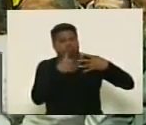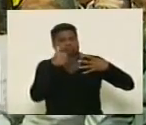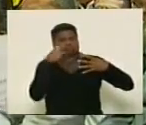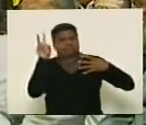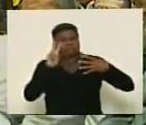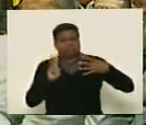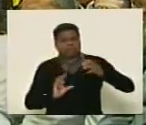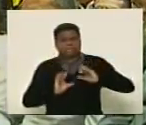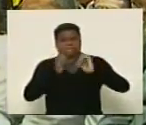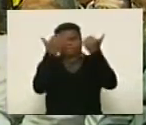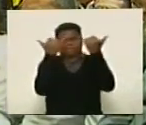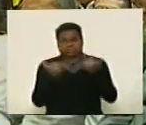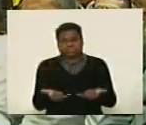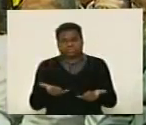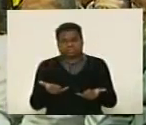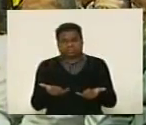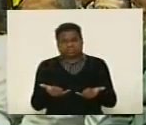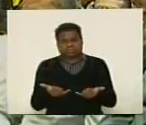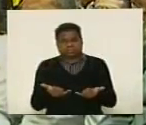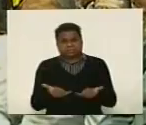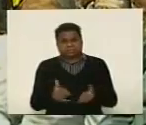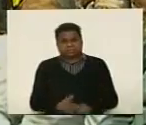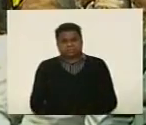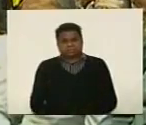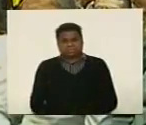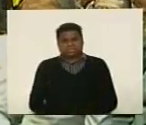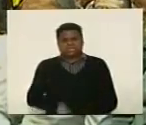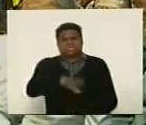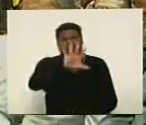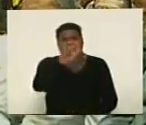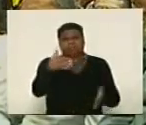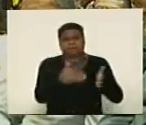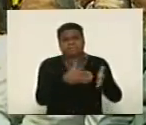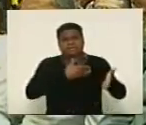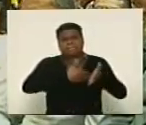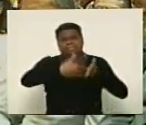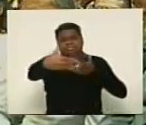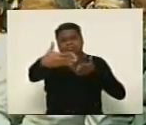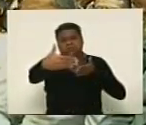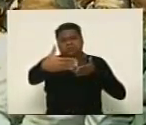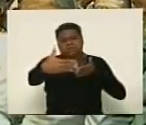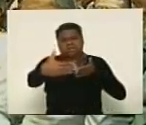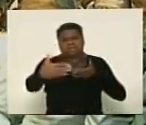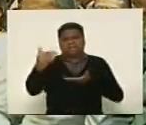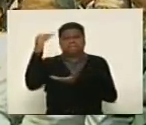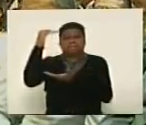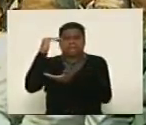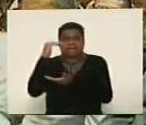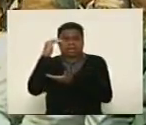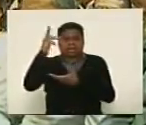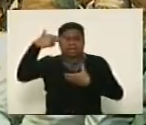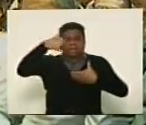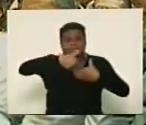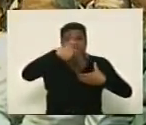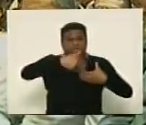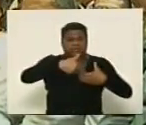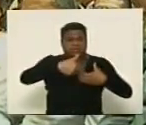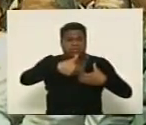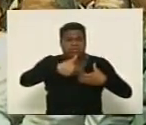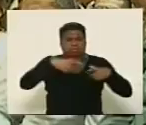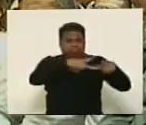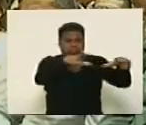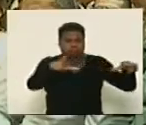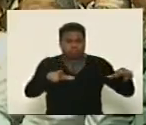caso arrancamos con más de 5.000 millones de barriles de petróleo en el campo 1 del bloque